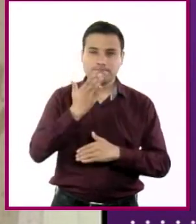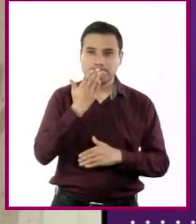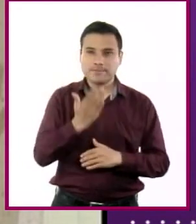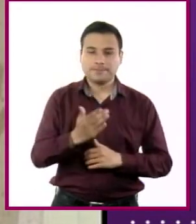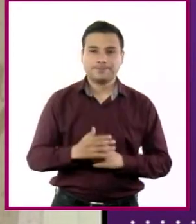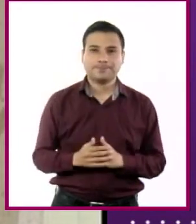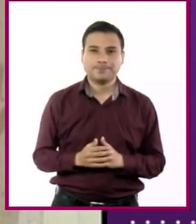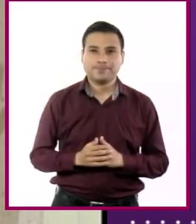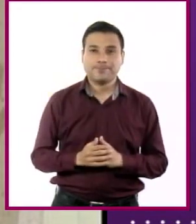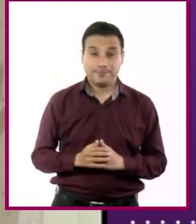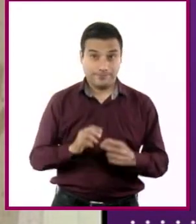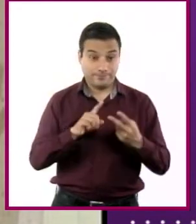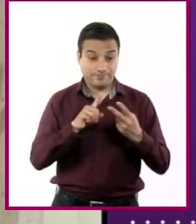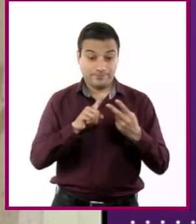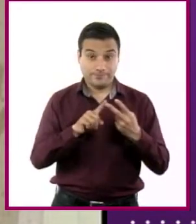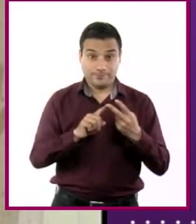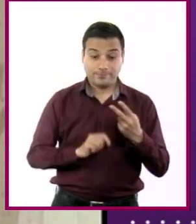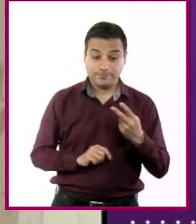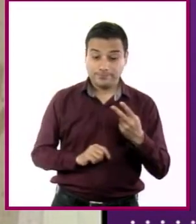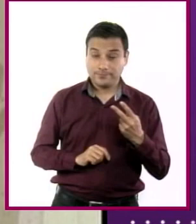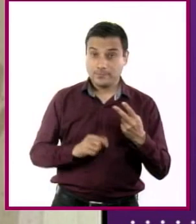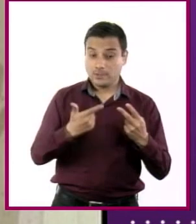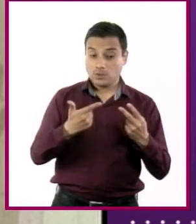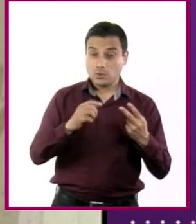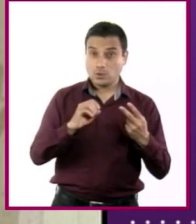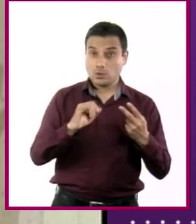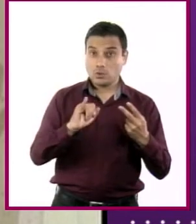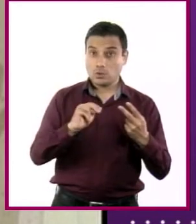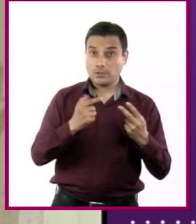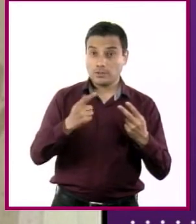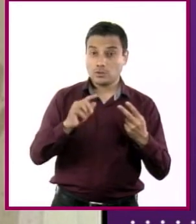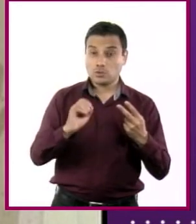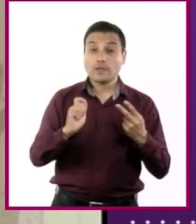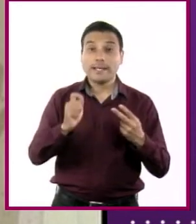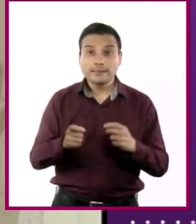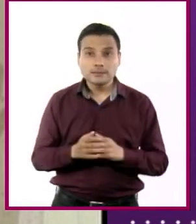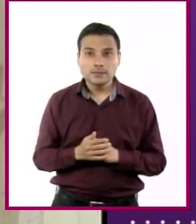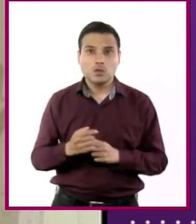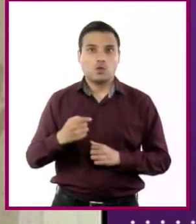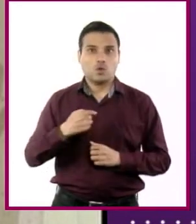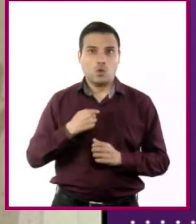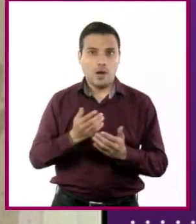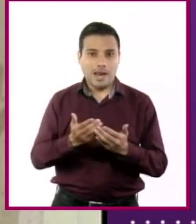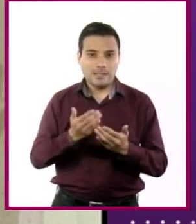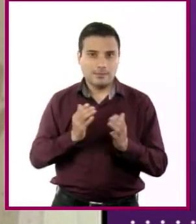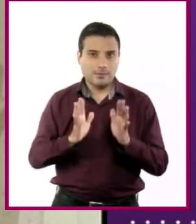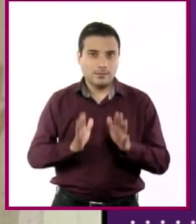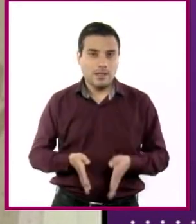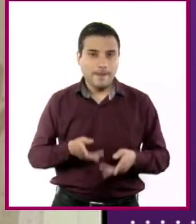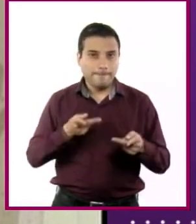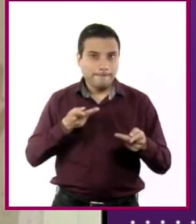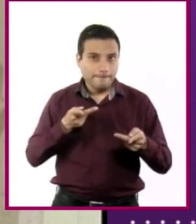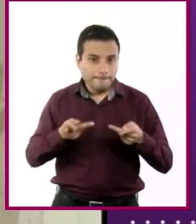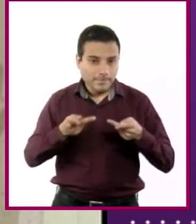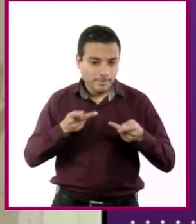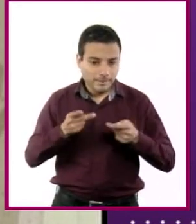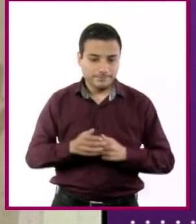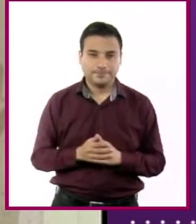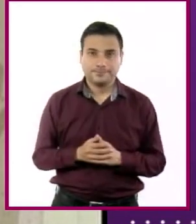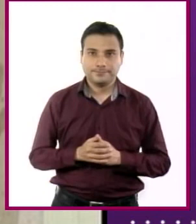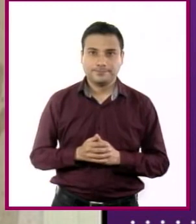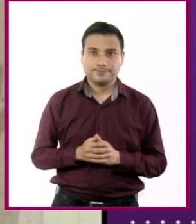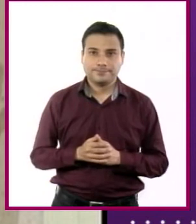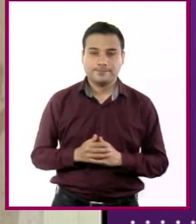En cambio, la forma be going to sirve para hablar de planes que ya teníamos pensado llevar a cabo. Así